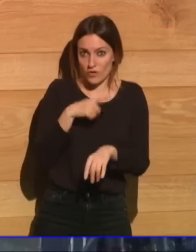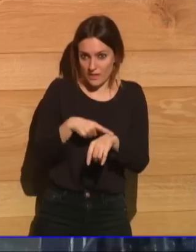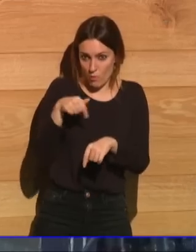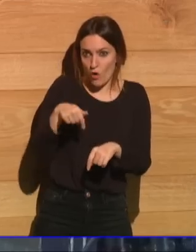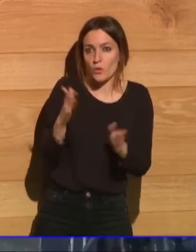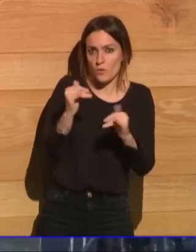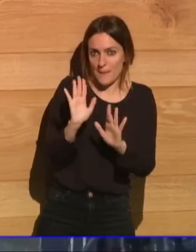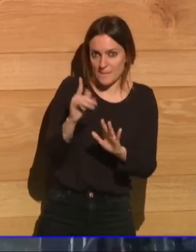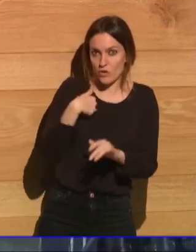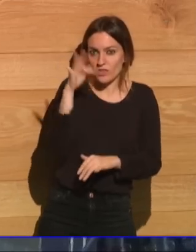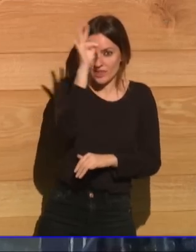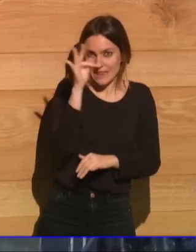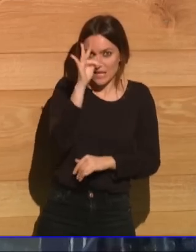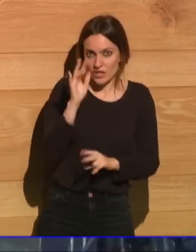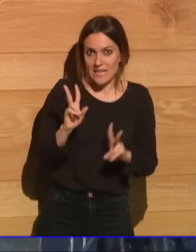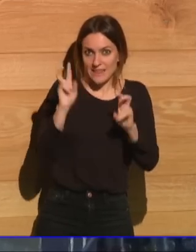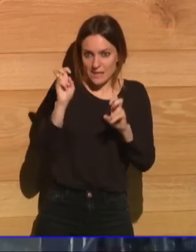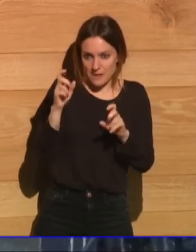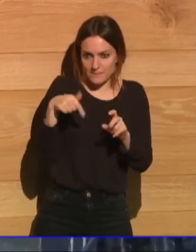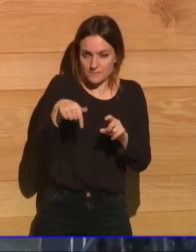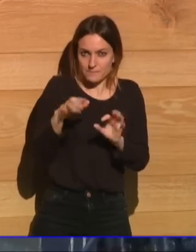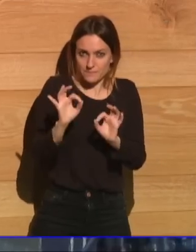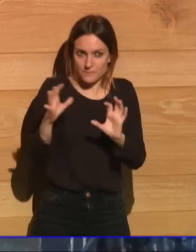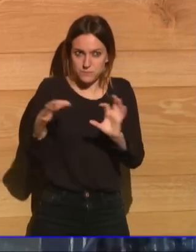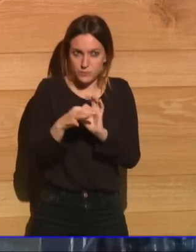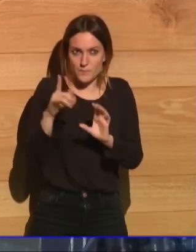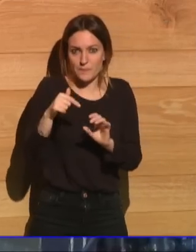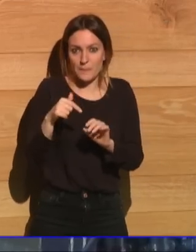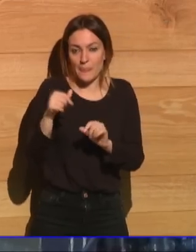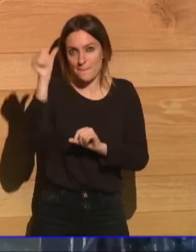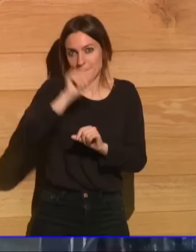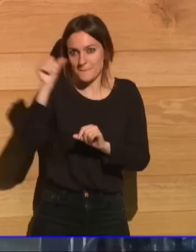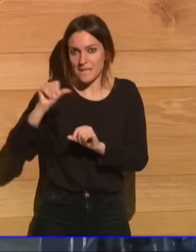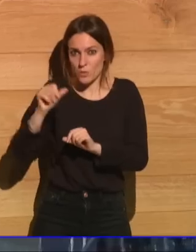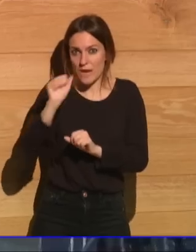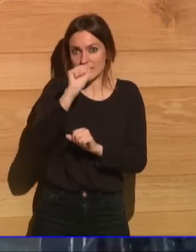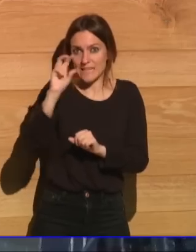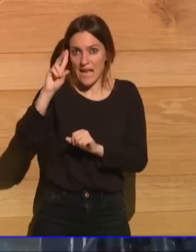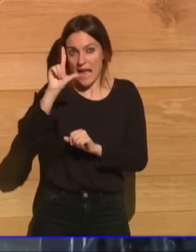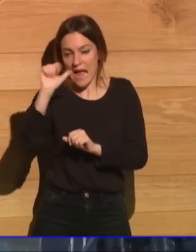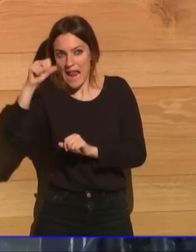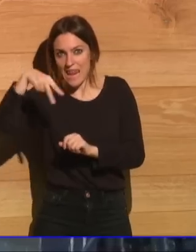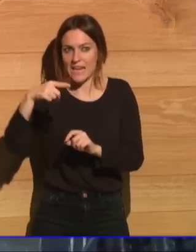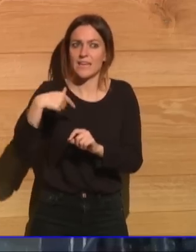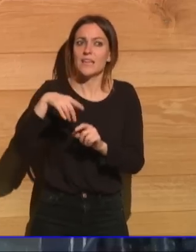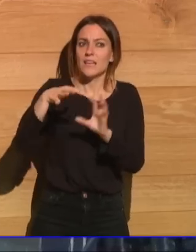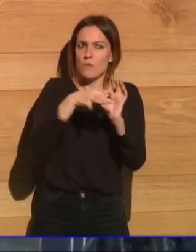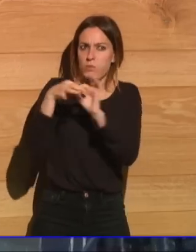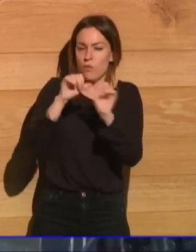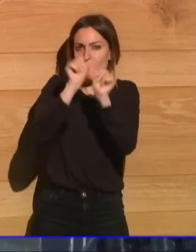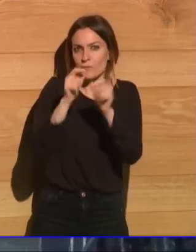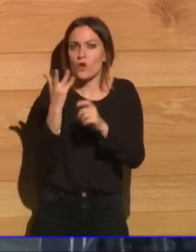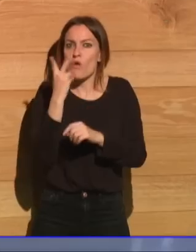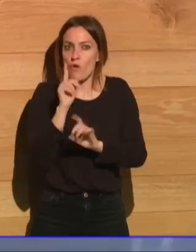pero tengo una teoría de la conspiración de las películas de Alan Parker ordenada por colores. Oh, qué gancho. Oh,